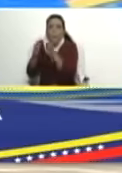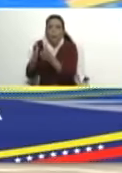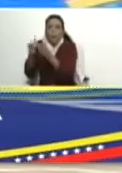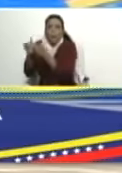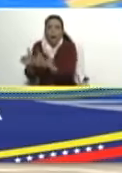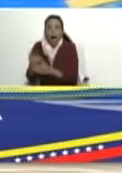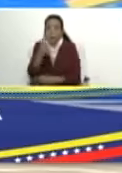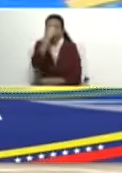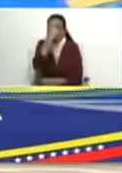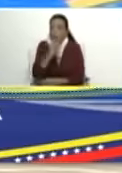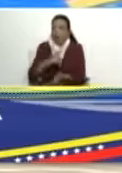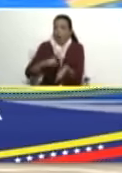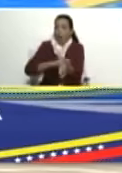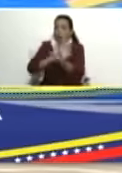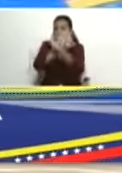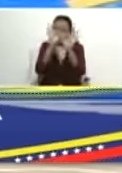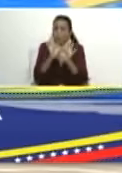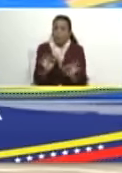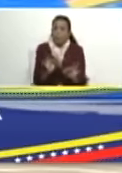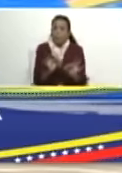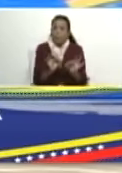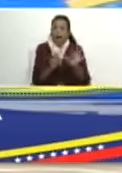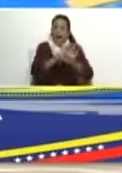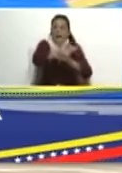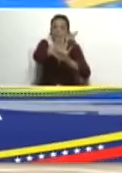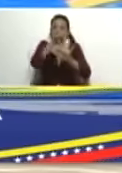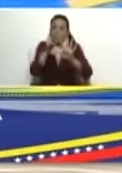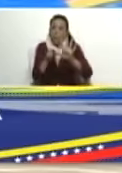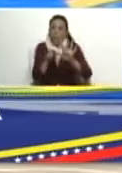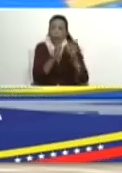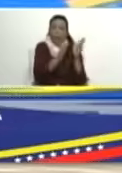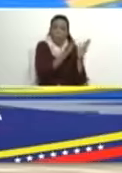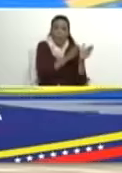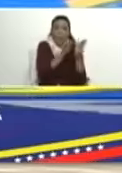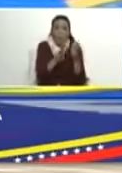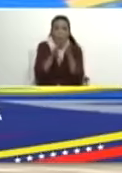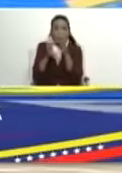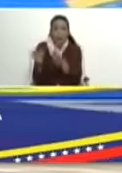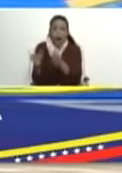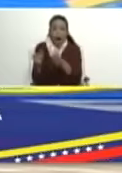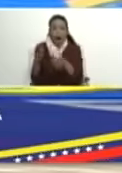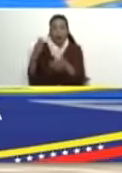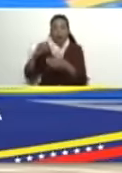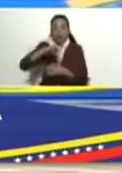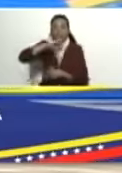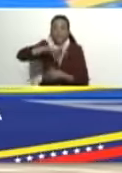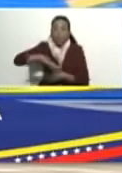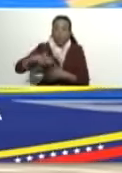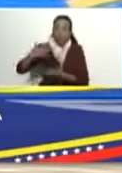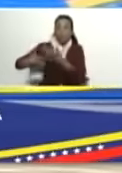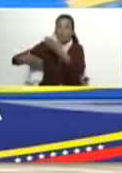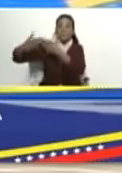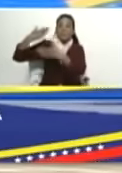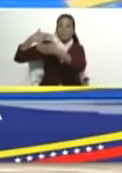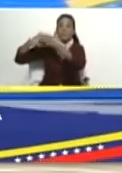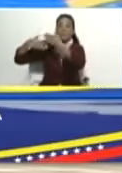Hemos caracterizado en cinco momentos el devenir histórico